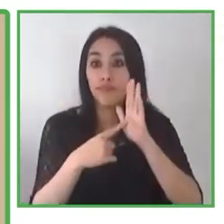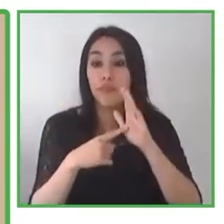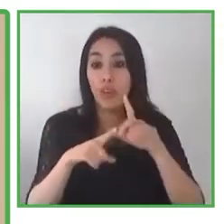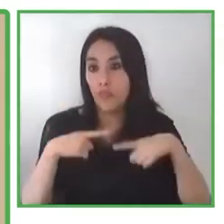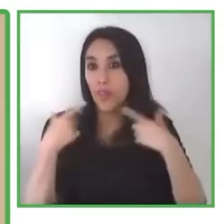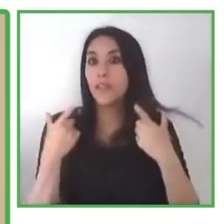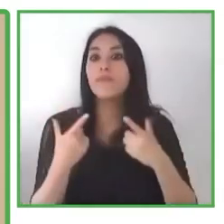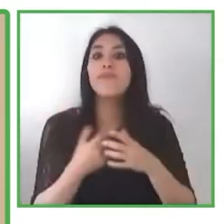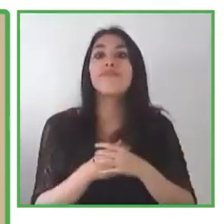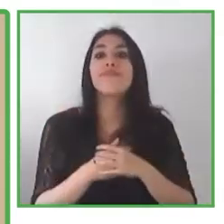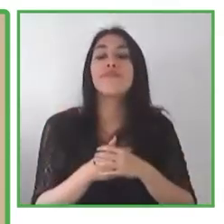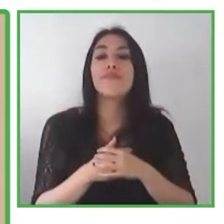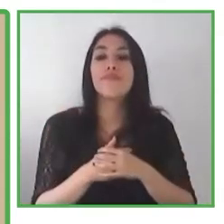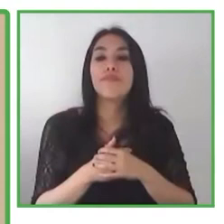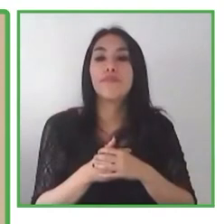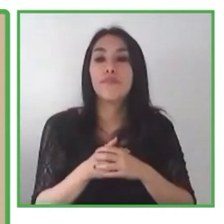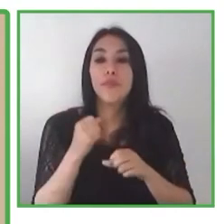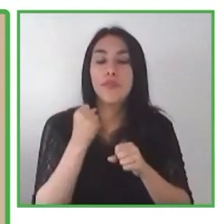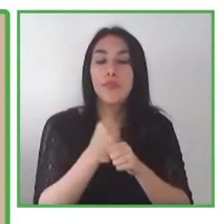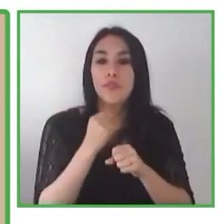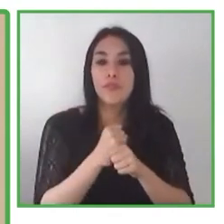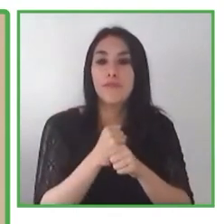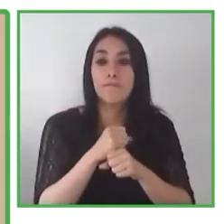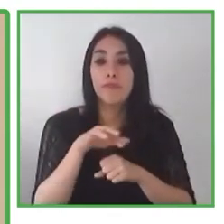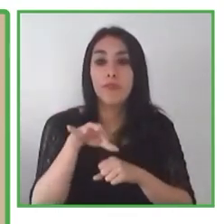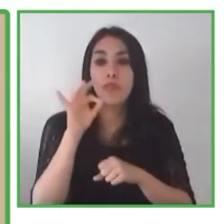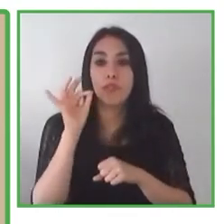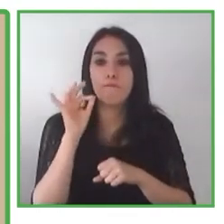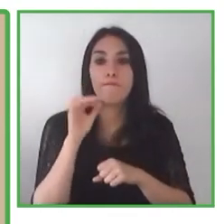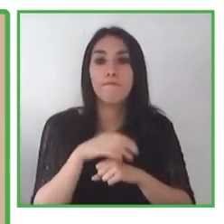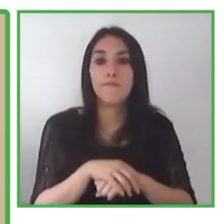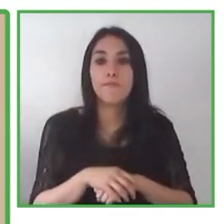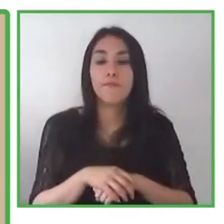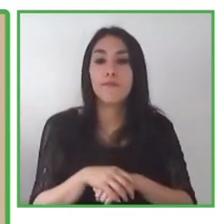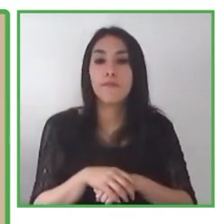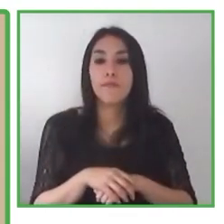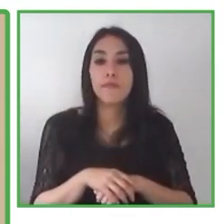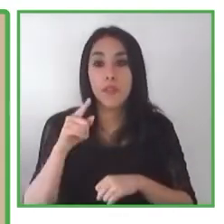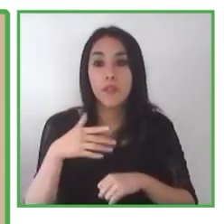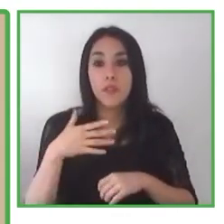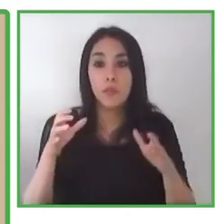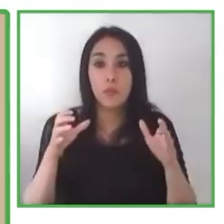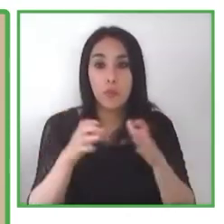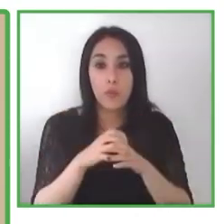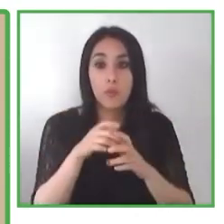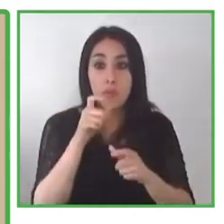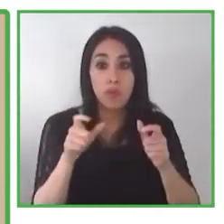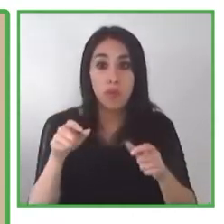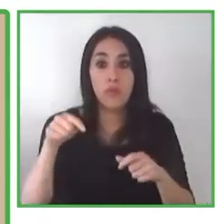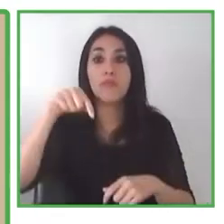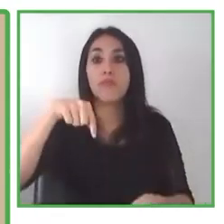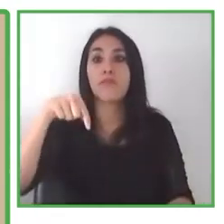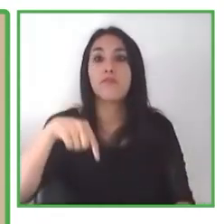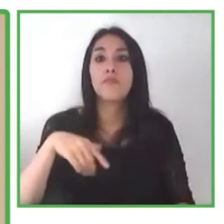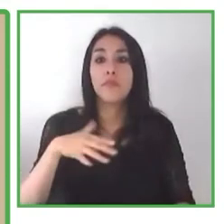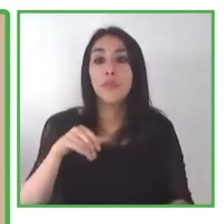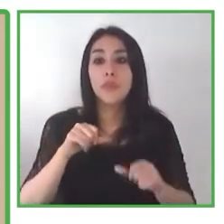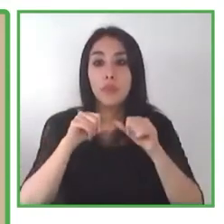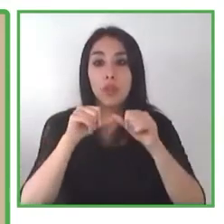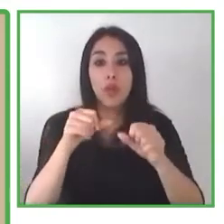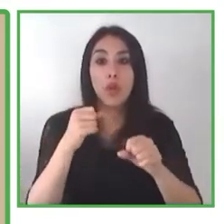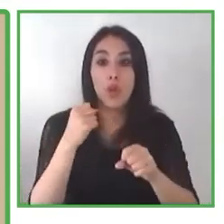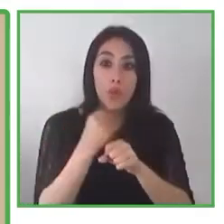vida, incluyendo el empleo. Y los hallazgos indican que nuestra sociedad sigue teniendo mucho que